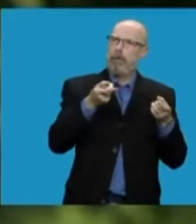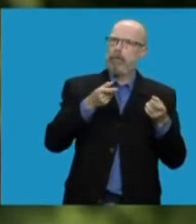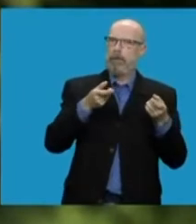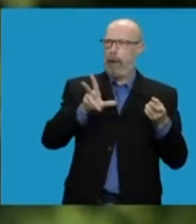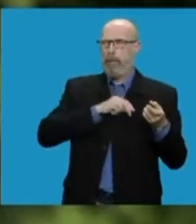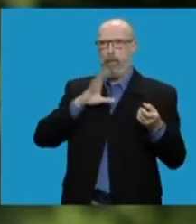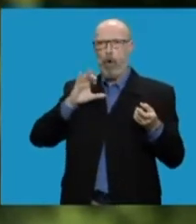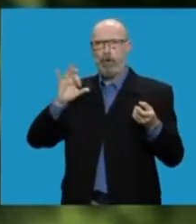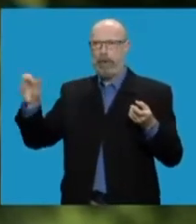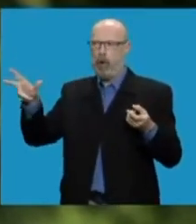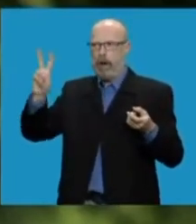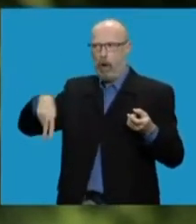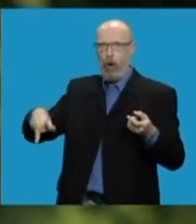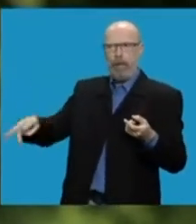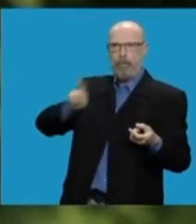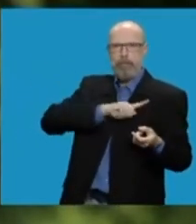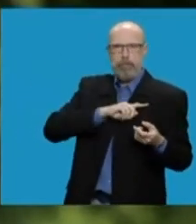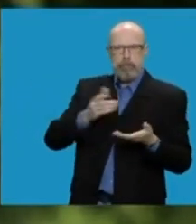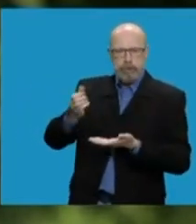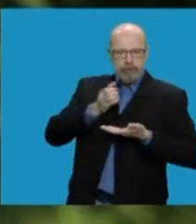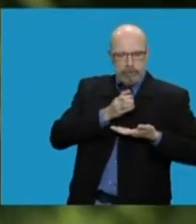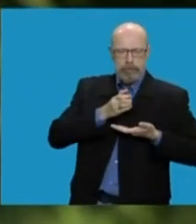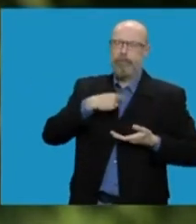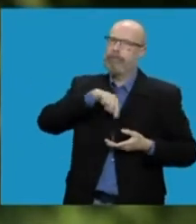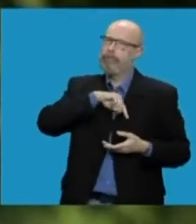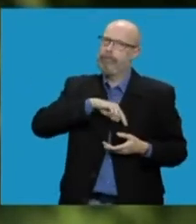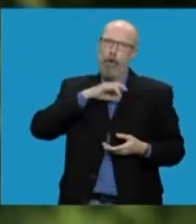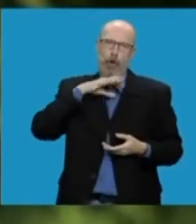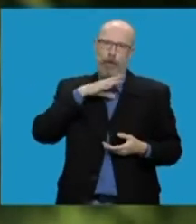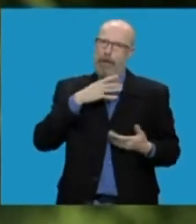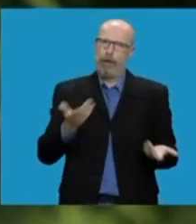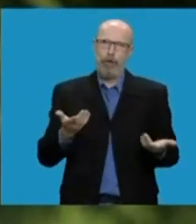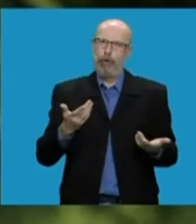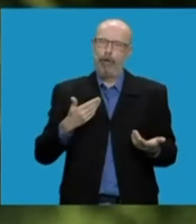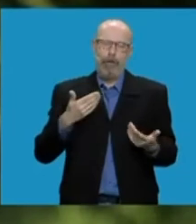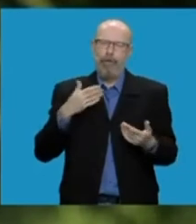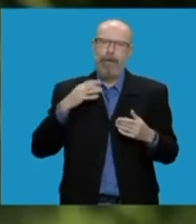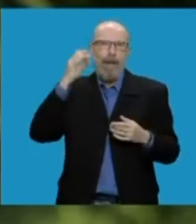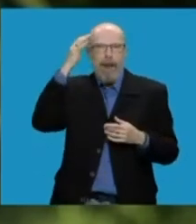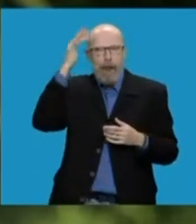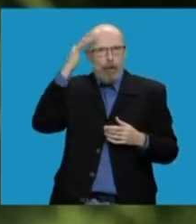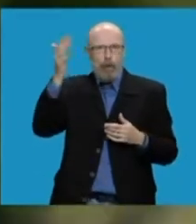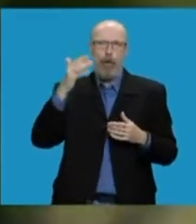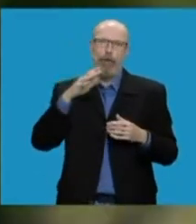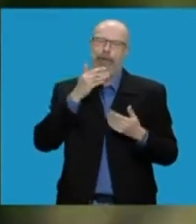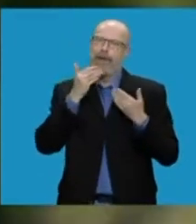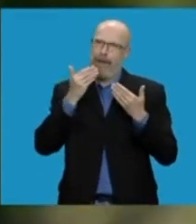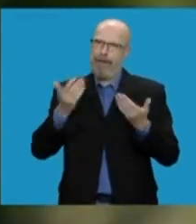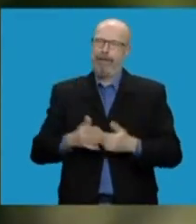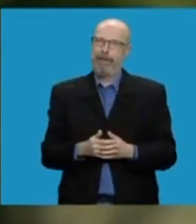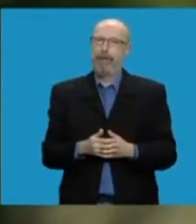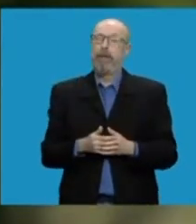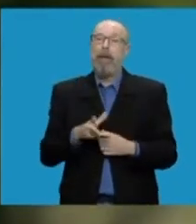Cosío, pues muy contentos. La verdad es que muy ilusionados de recibirlo y muy agradecidos. Yo creo que es un